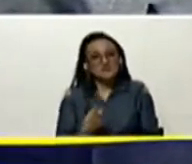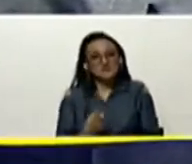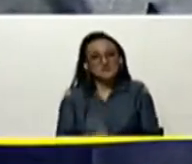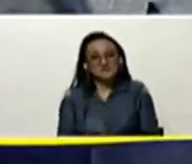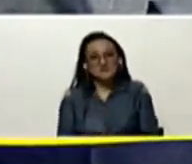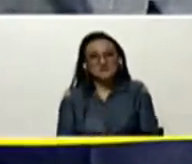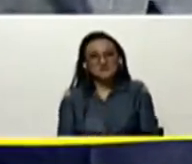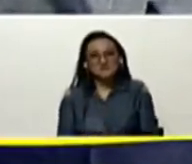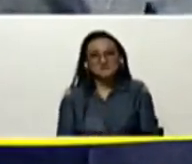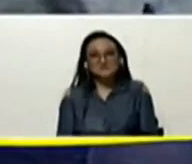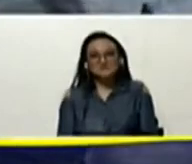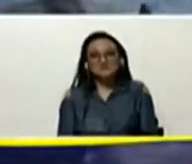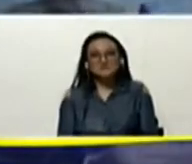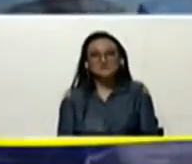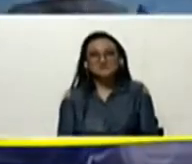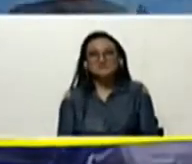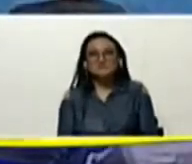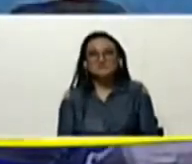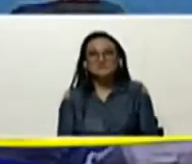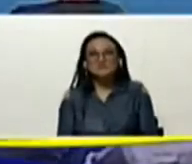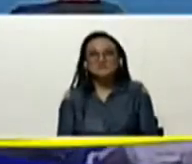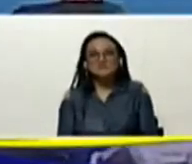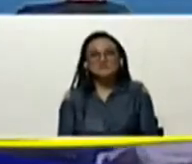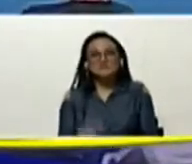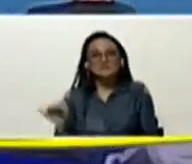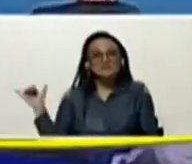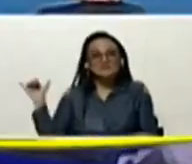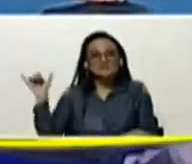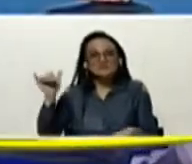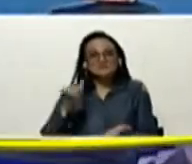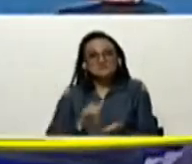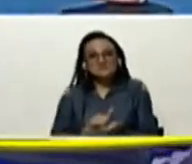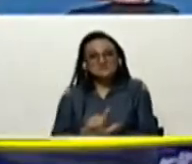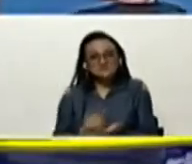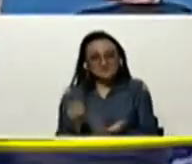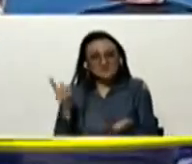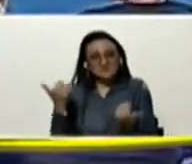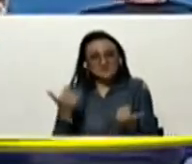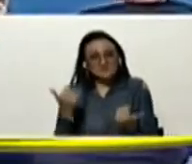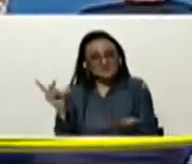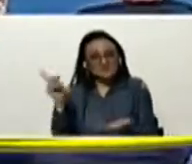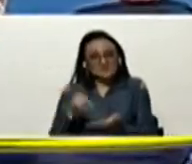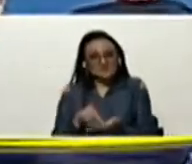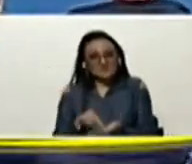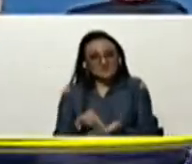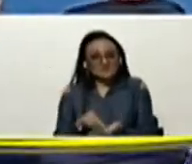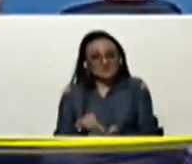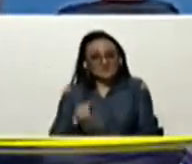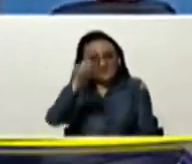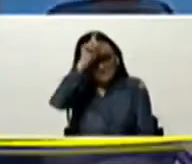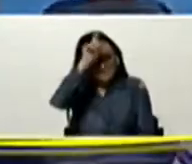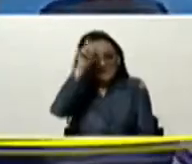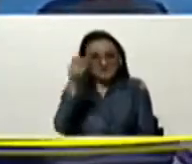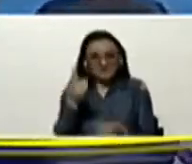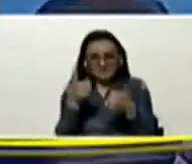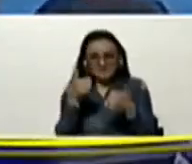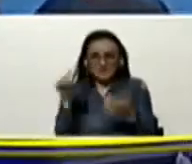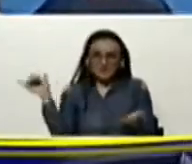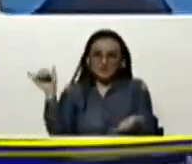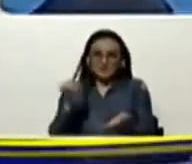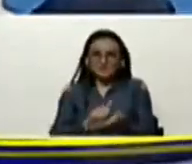aparte de esta gira que usted acaba de regresar. Ha sido una gira excelente, lo han